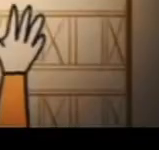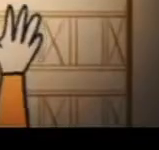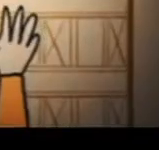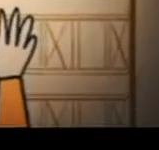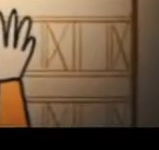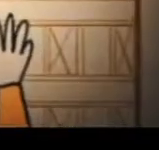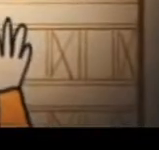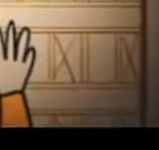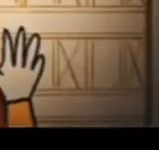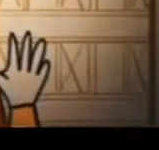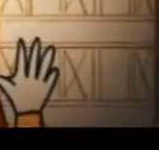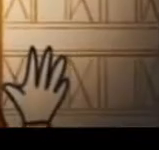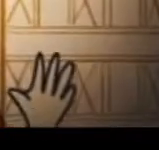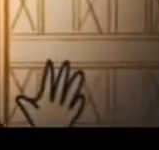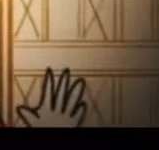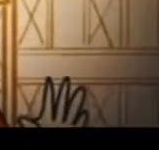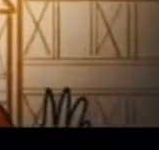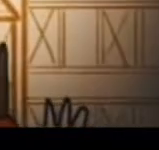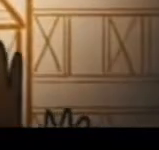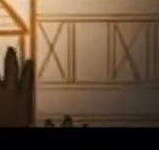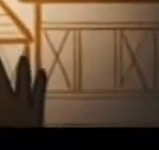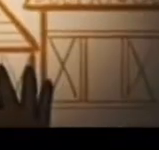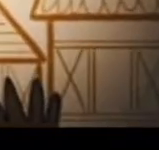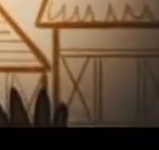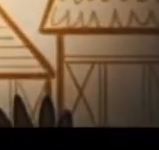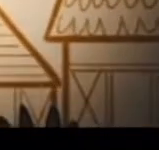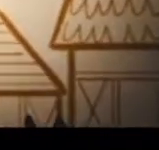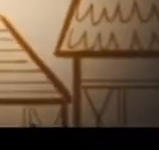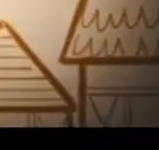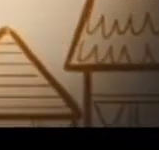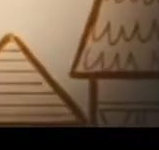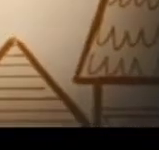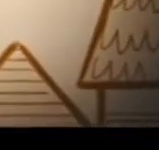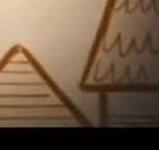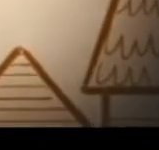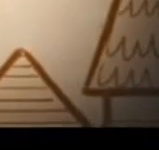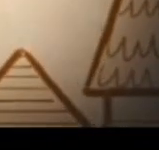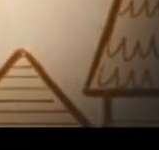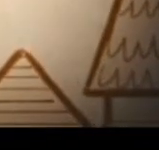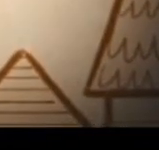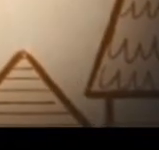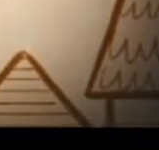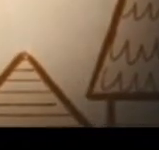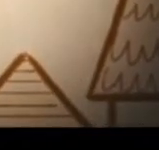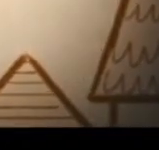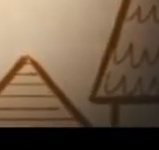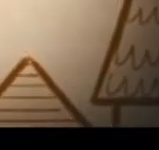histórica. Sancho y su risa contagiosa.